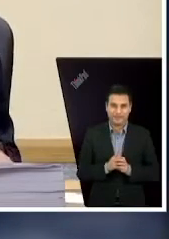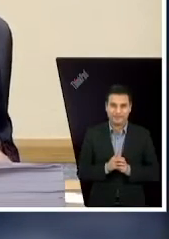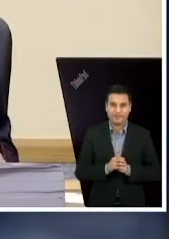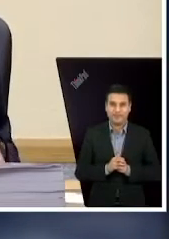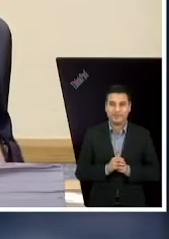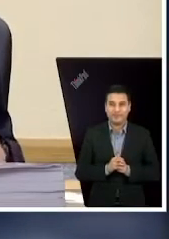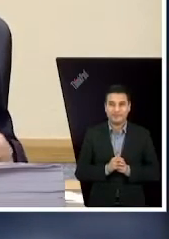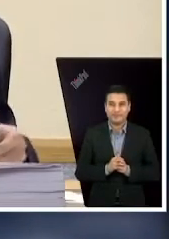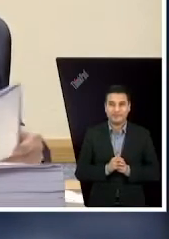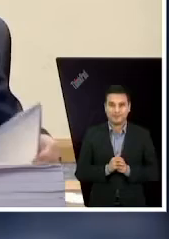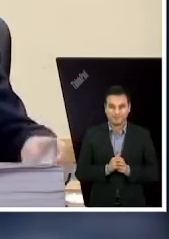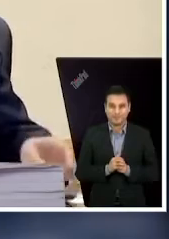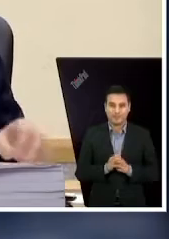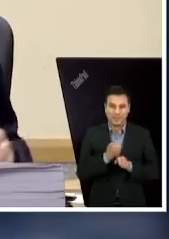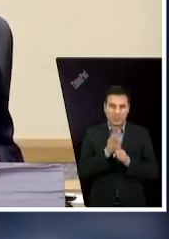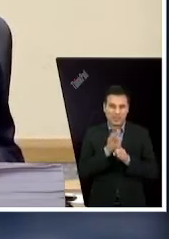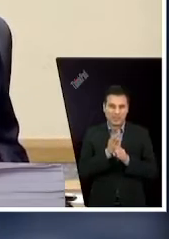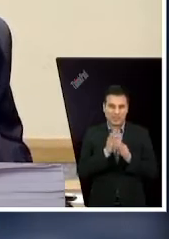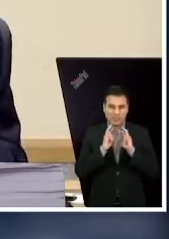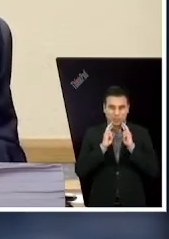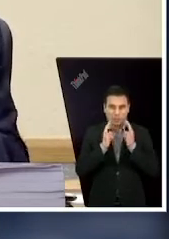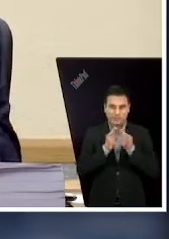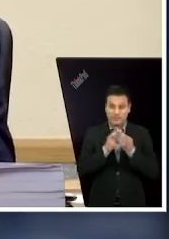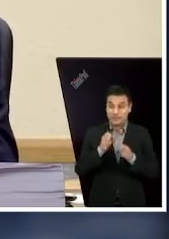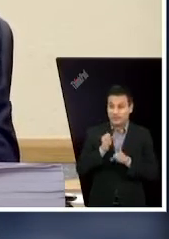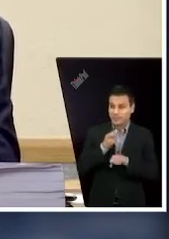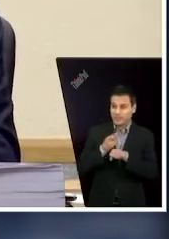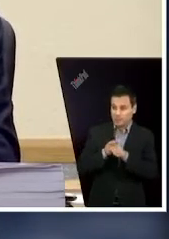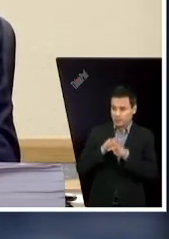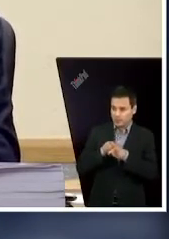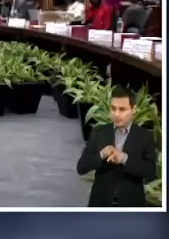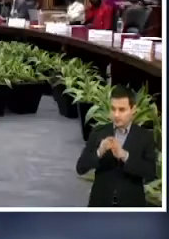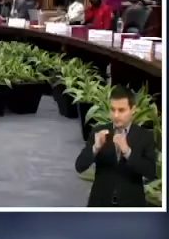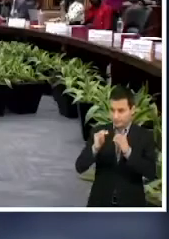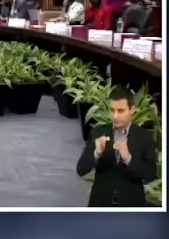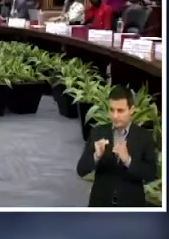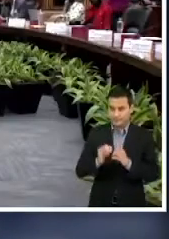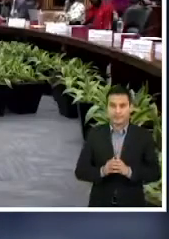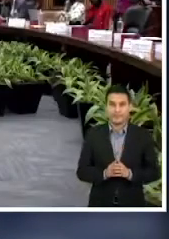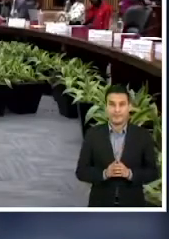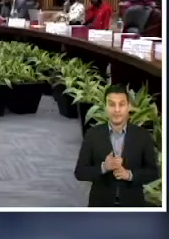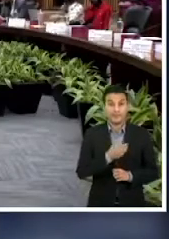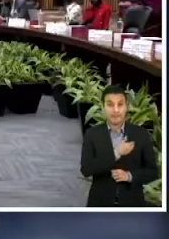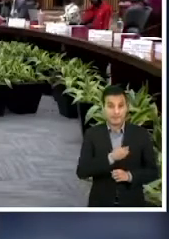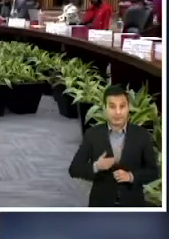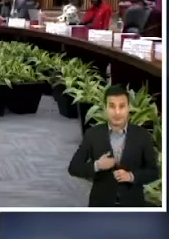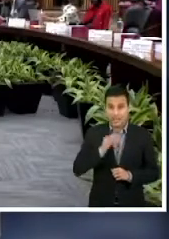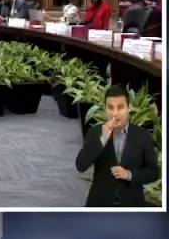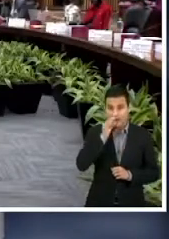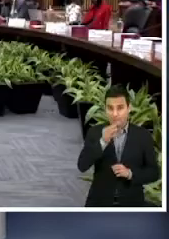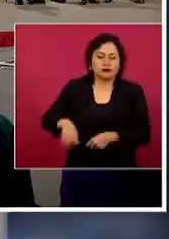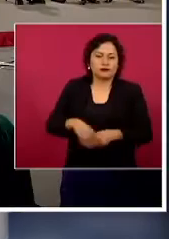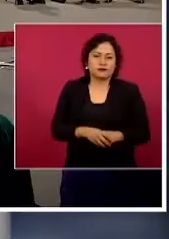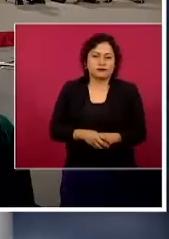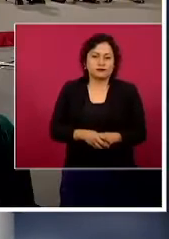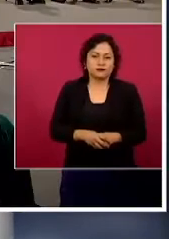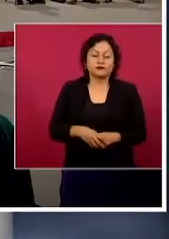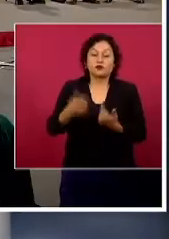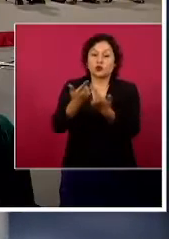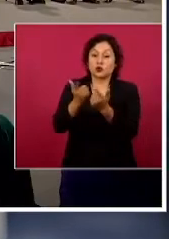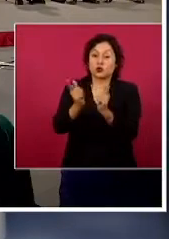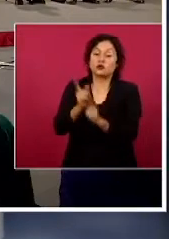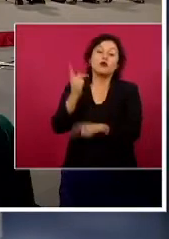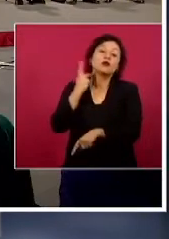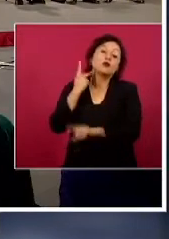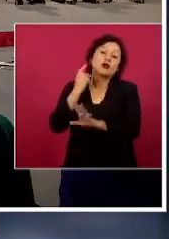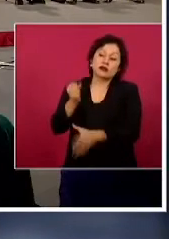hemos logrado esto es lo que hemos logrado como en la vida política no pero ya por último para nuestra